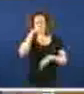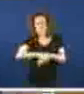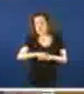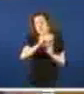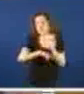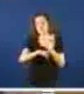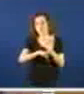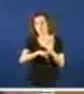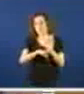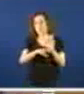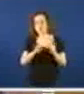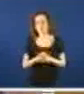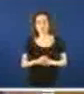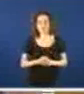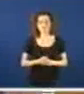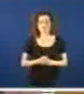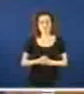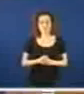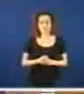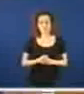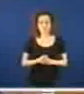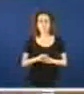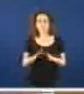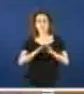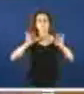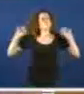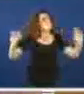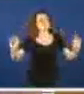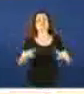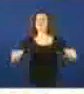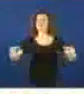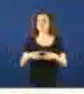comprobar. Sí, sí. Reservámonos. Grupo Parlamentario Popular, señor Castiñeira.